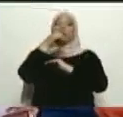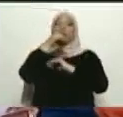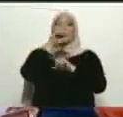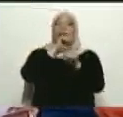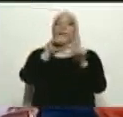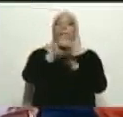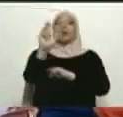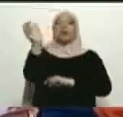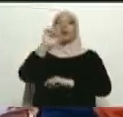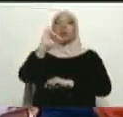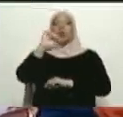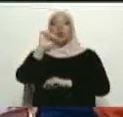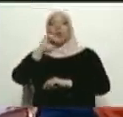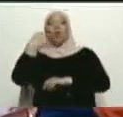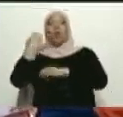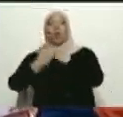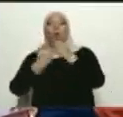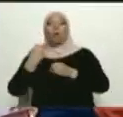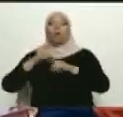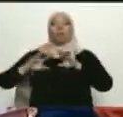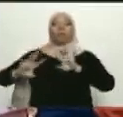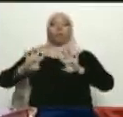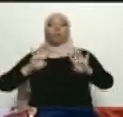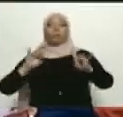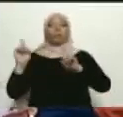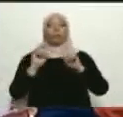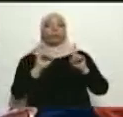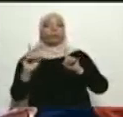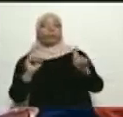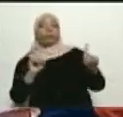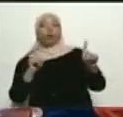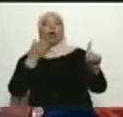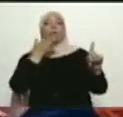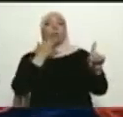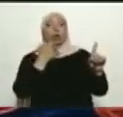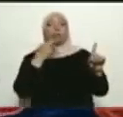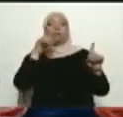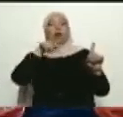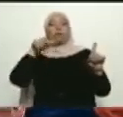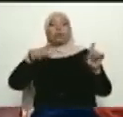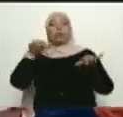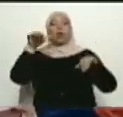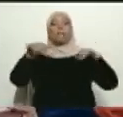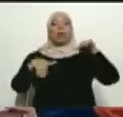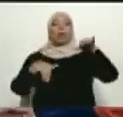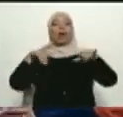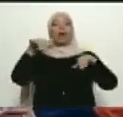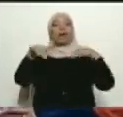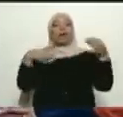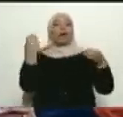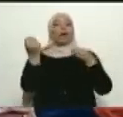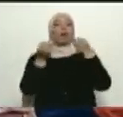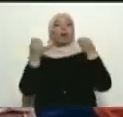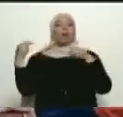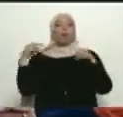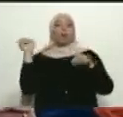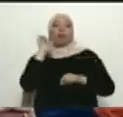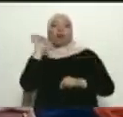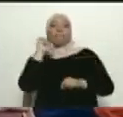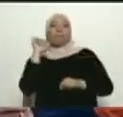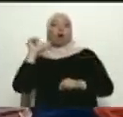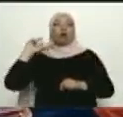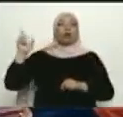transporte empleado para la movilización y en los cuales se demuestra también un incremento en los mismos en los